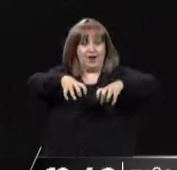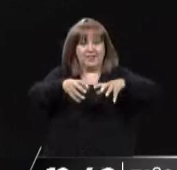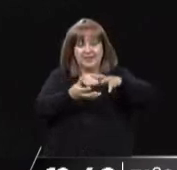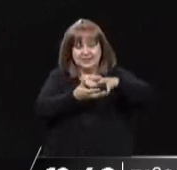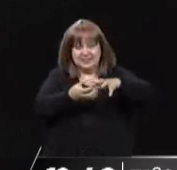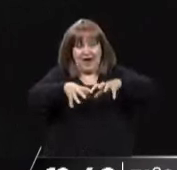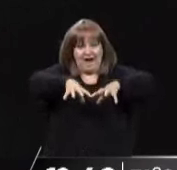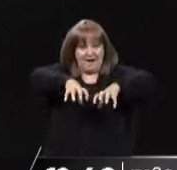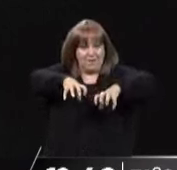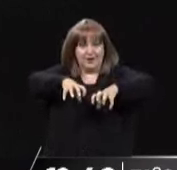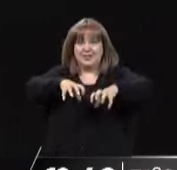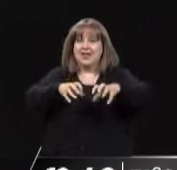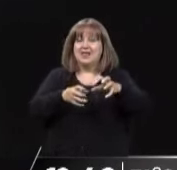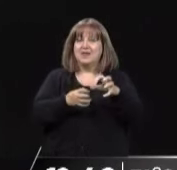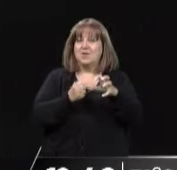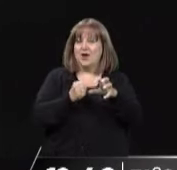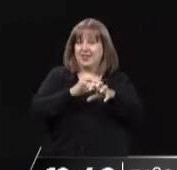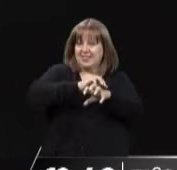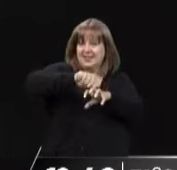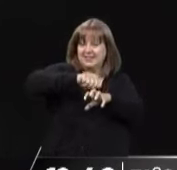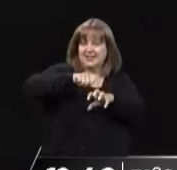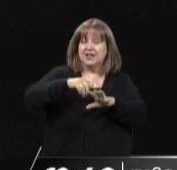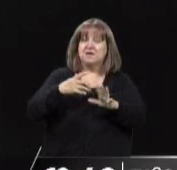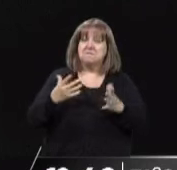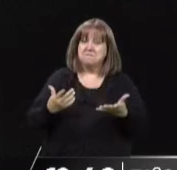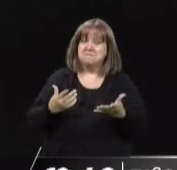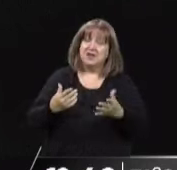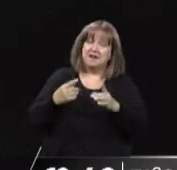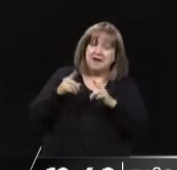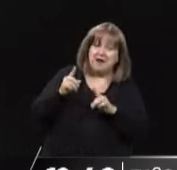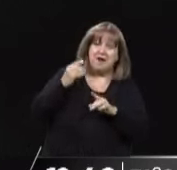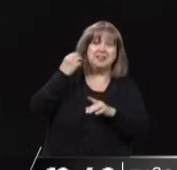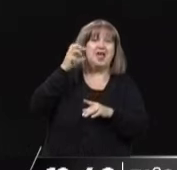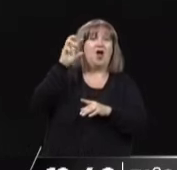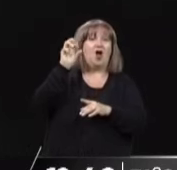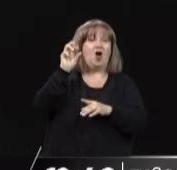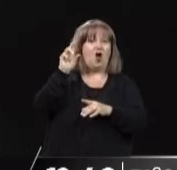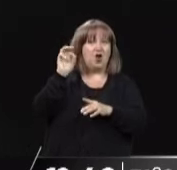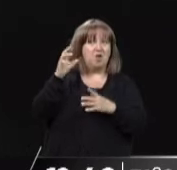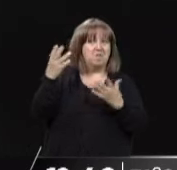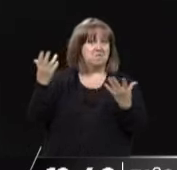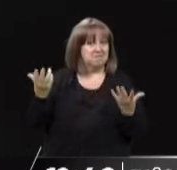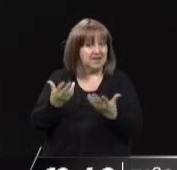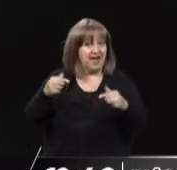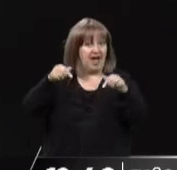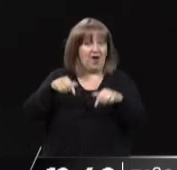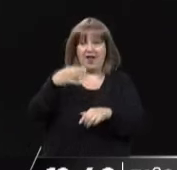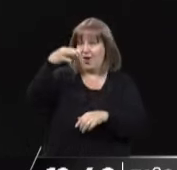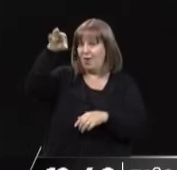bocha. Me llama la atención que en otras ediciones no habían elegido el color dorado. ¿Por qué será en esta ocasión? Y además